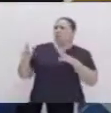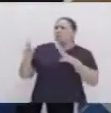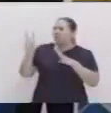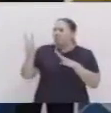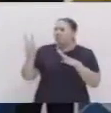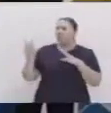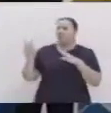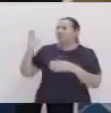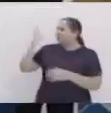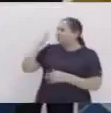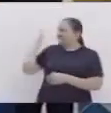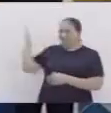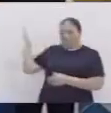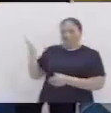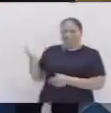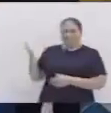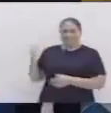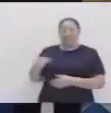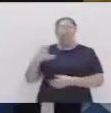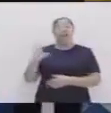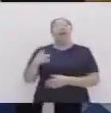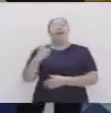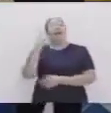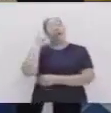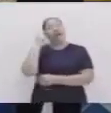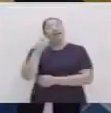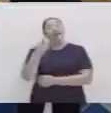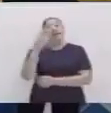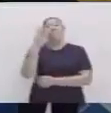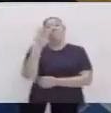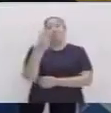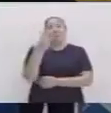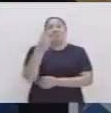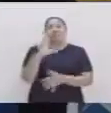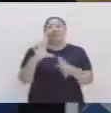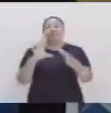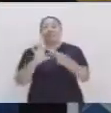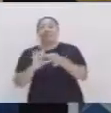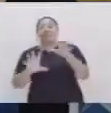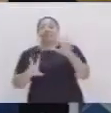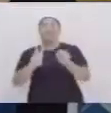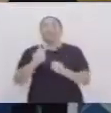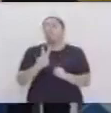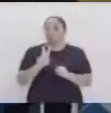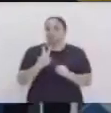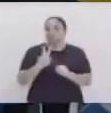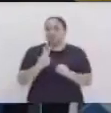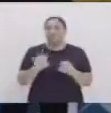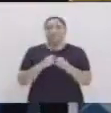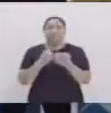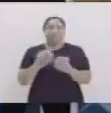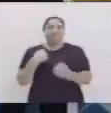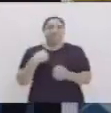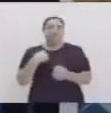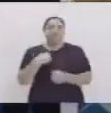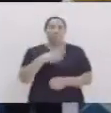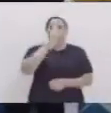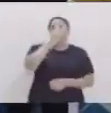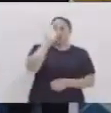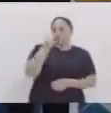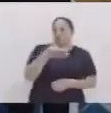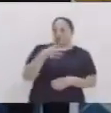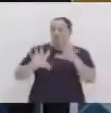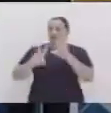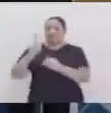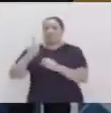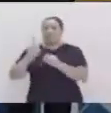hay otro par. Tendría 3 de 12. 3 de 12. Entonces, si yo simplifico 3 de 12, porque es una fracción, voy a tener